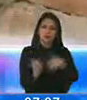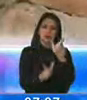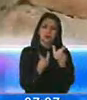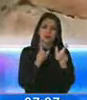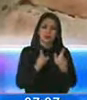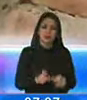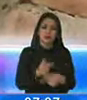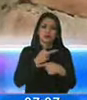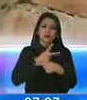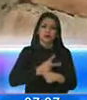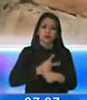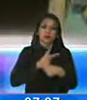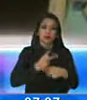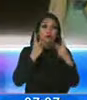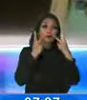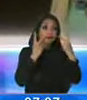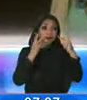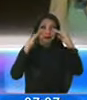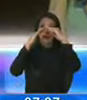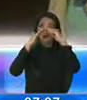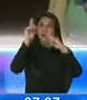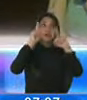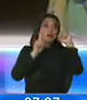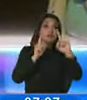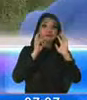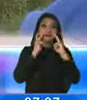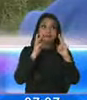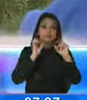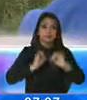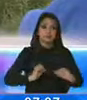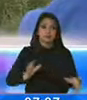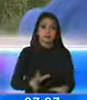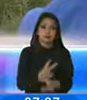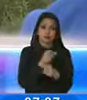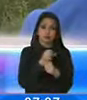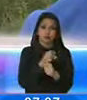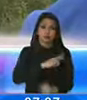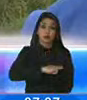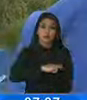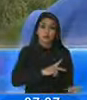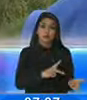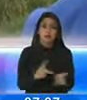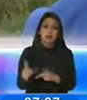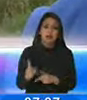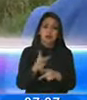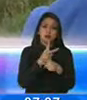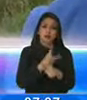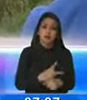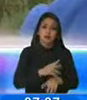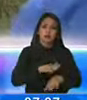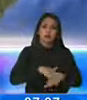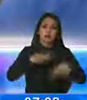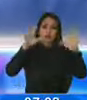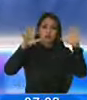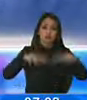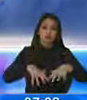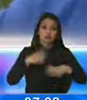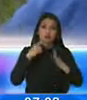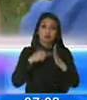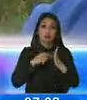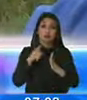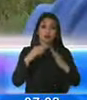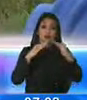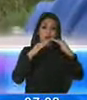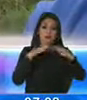debidas precauciones y asesorarse para evitar casos como estos. El municipio tiene un plan de prevención y respuesta para época lluviosa. Si usted vive